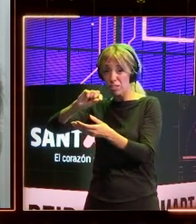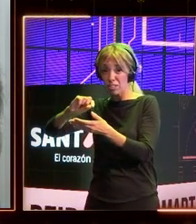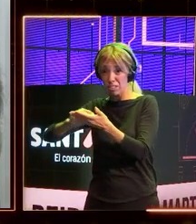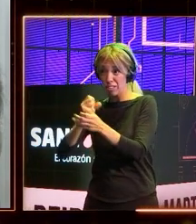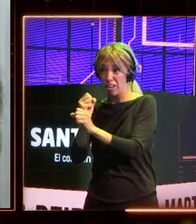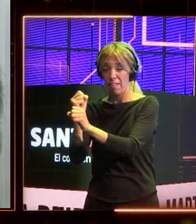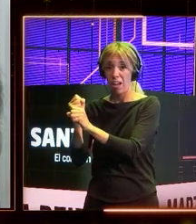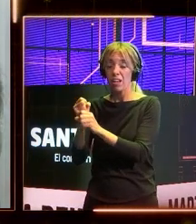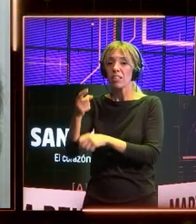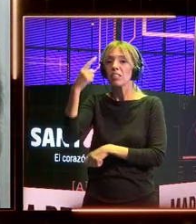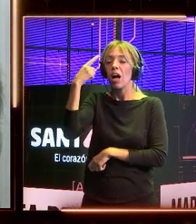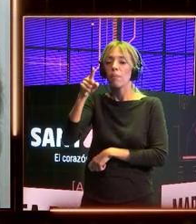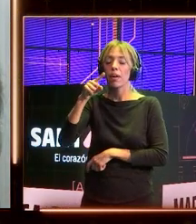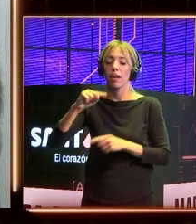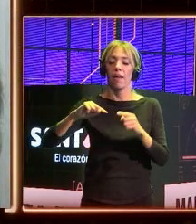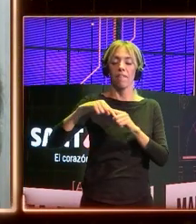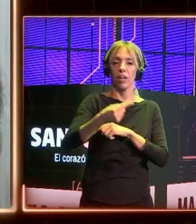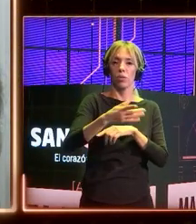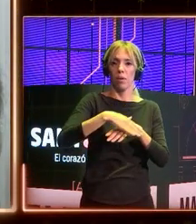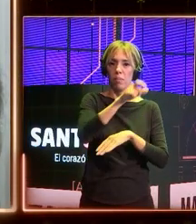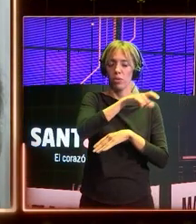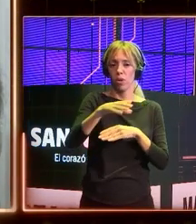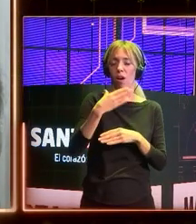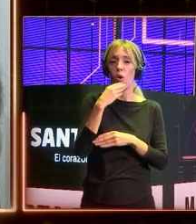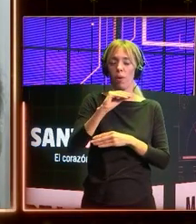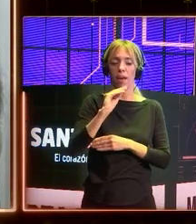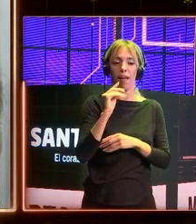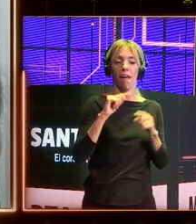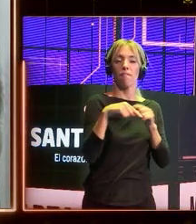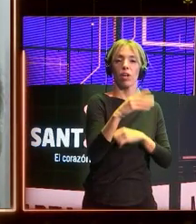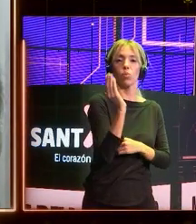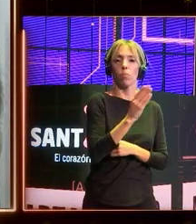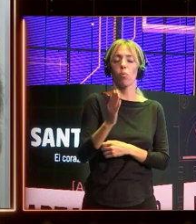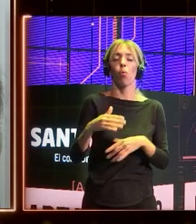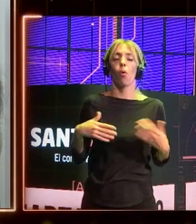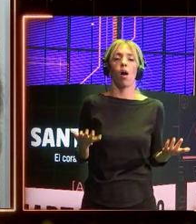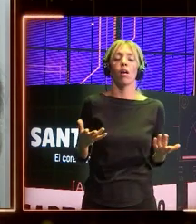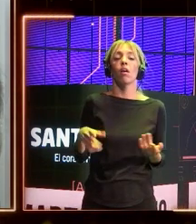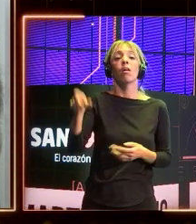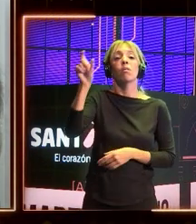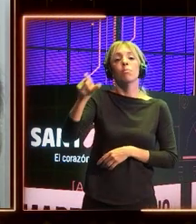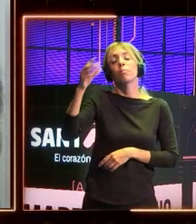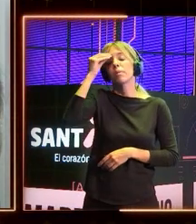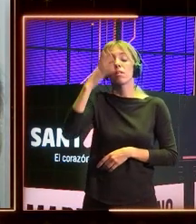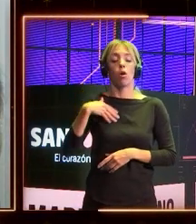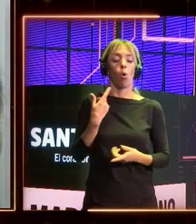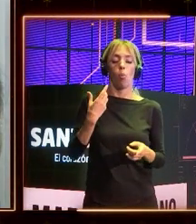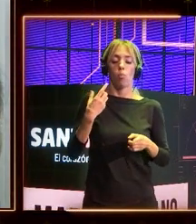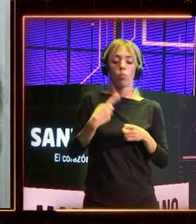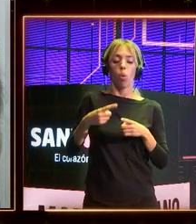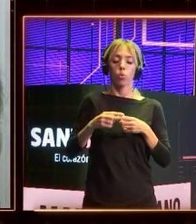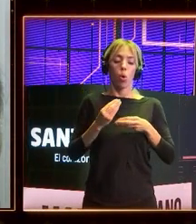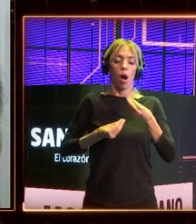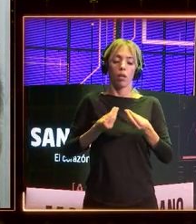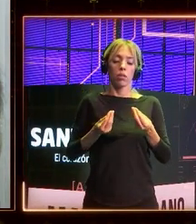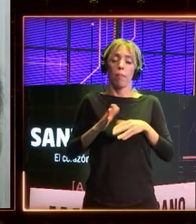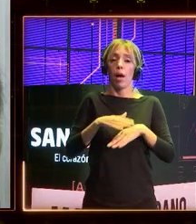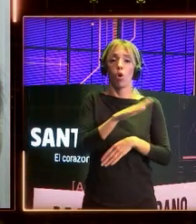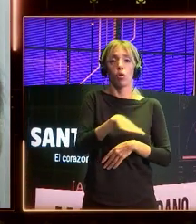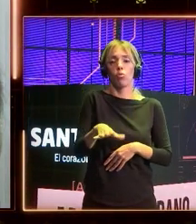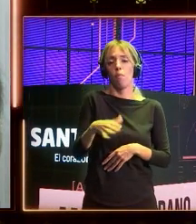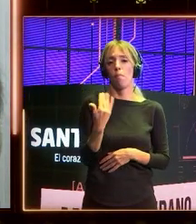exactamente el efecto que tiene en los usuarios más jóvenes, dijera que cree que los productos que hacen son malos para los